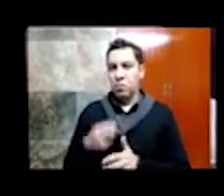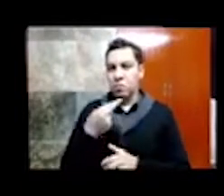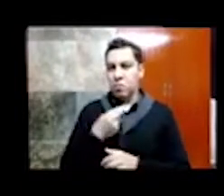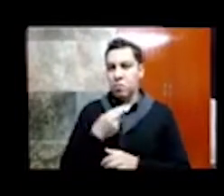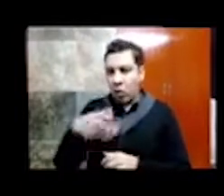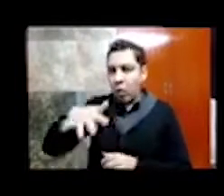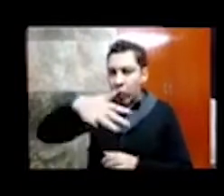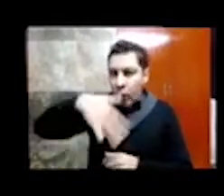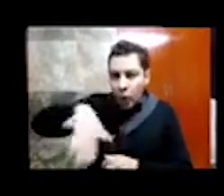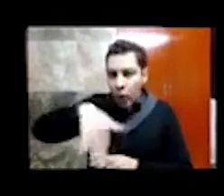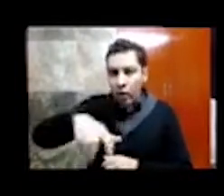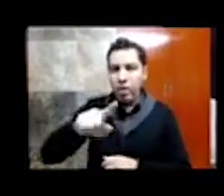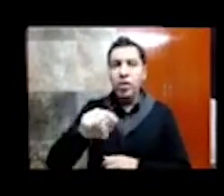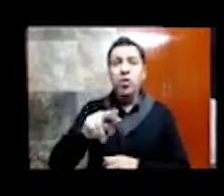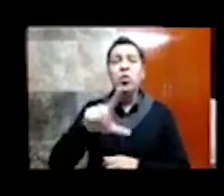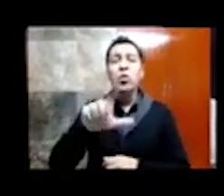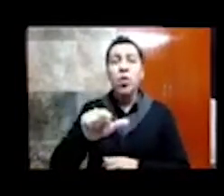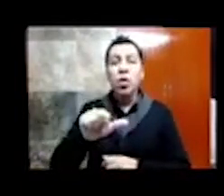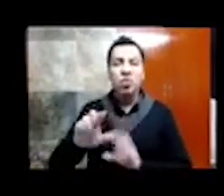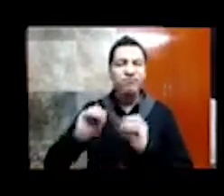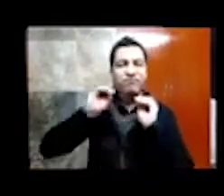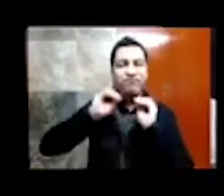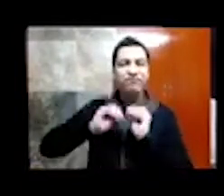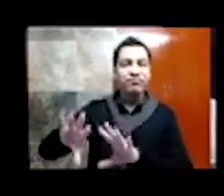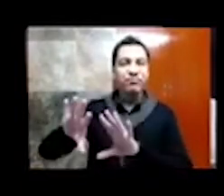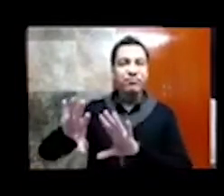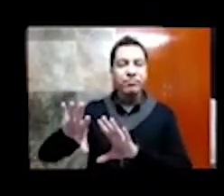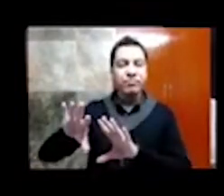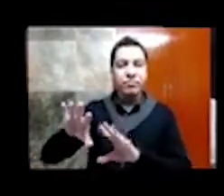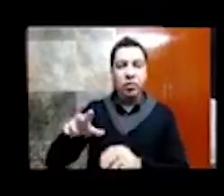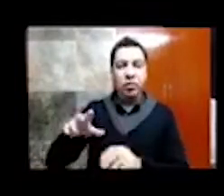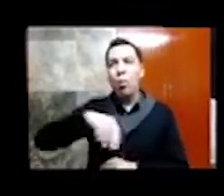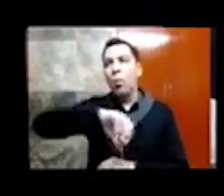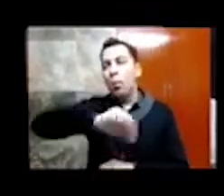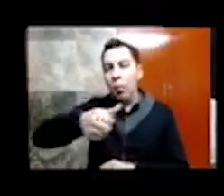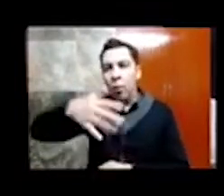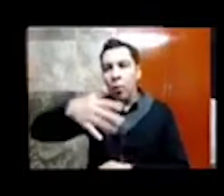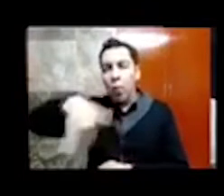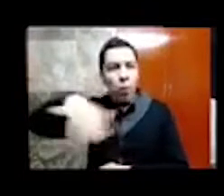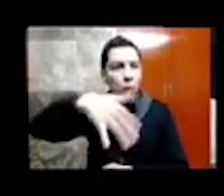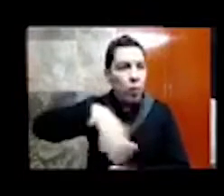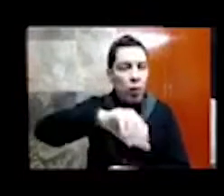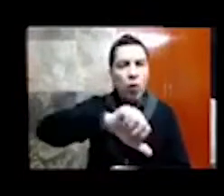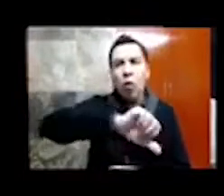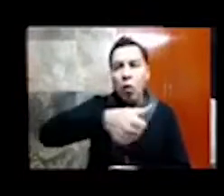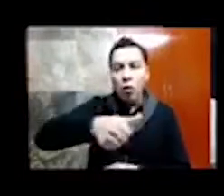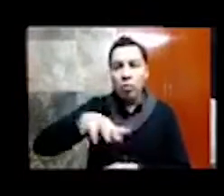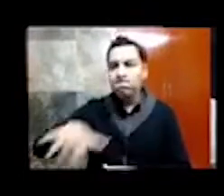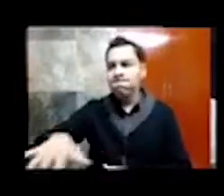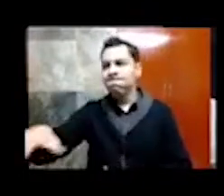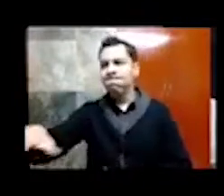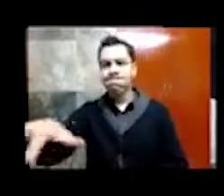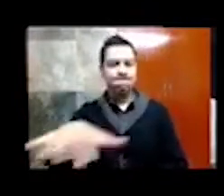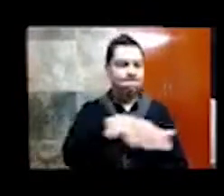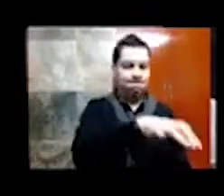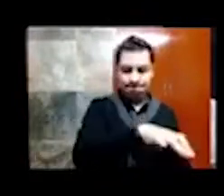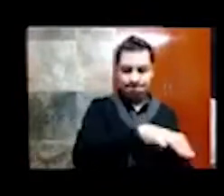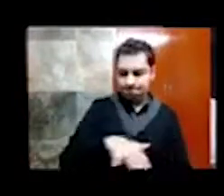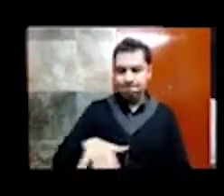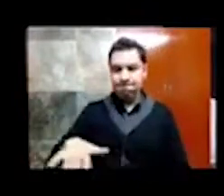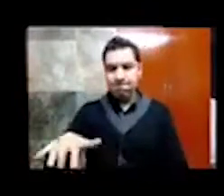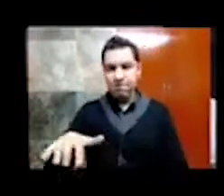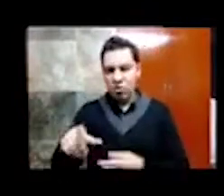Cuicuilco y Tlapacoya. Terremote, Tlaltenco, Temamatla y otros sitios en la periferia no llegan a